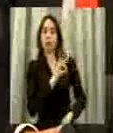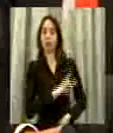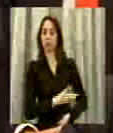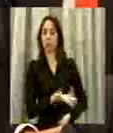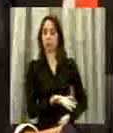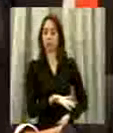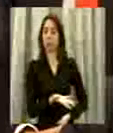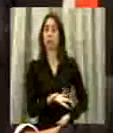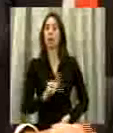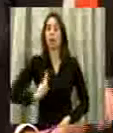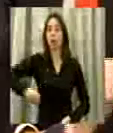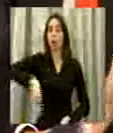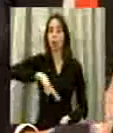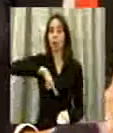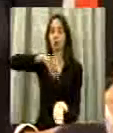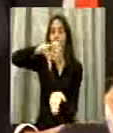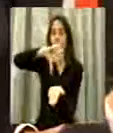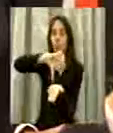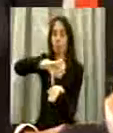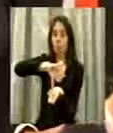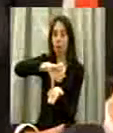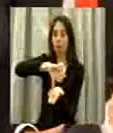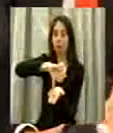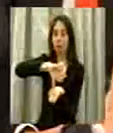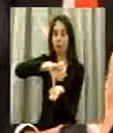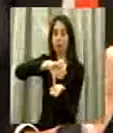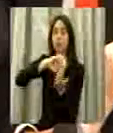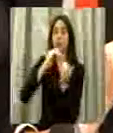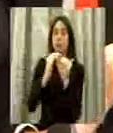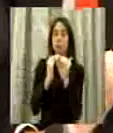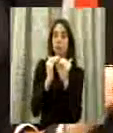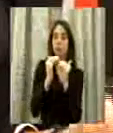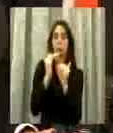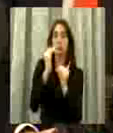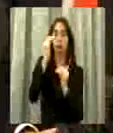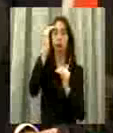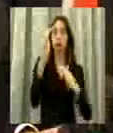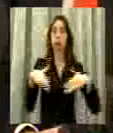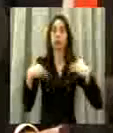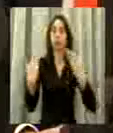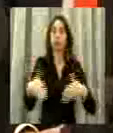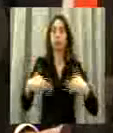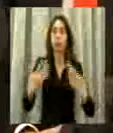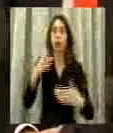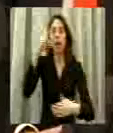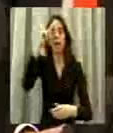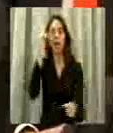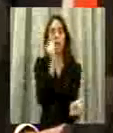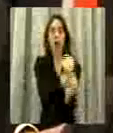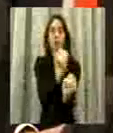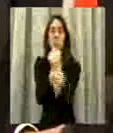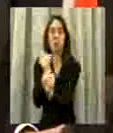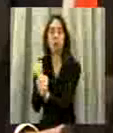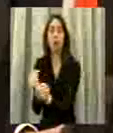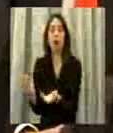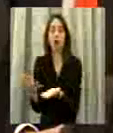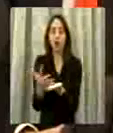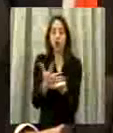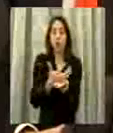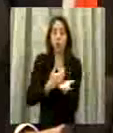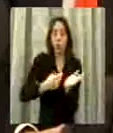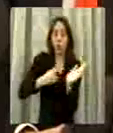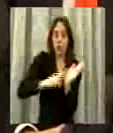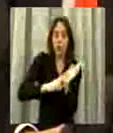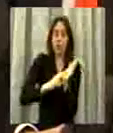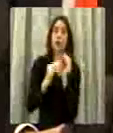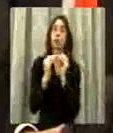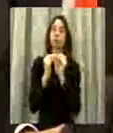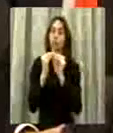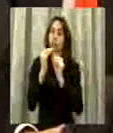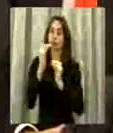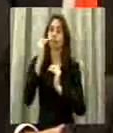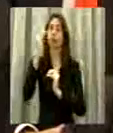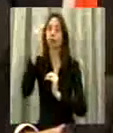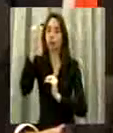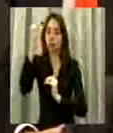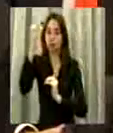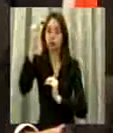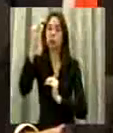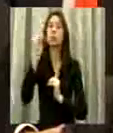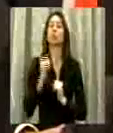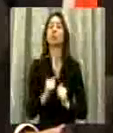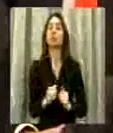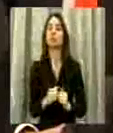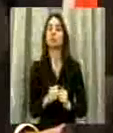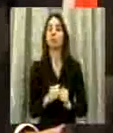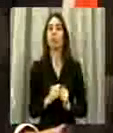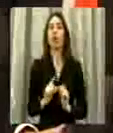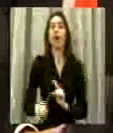que nuestro país esté creciendo, creando empleo, que los salarios reales estén aumentando en forma